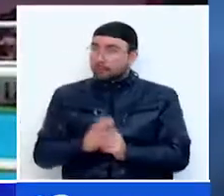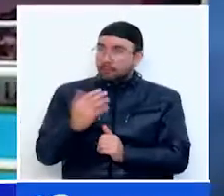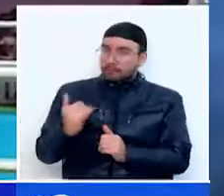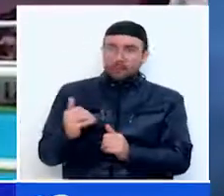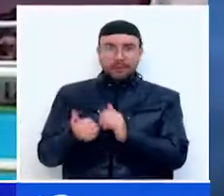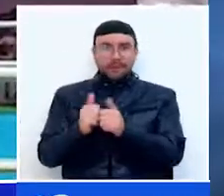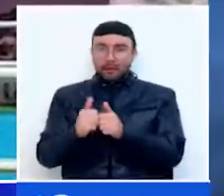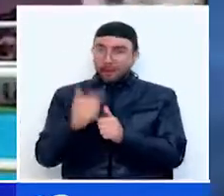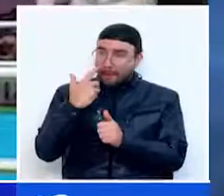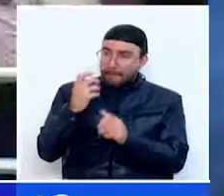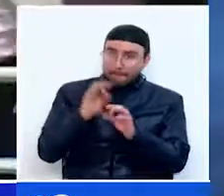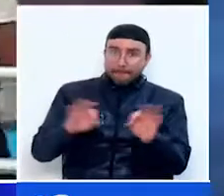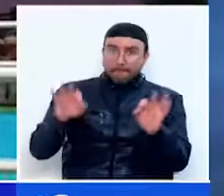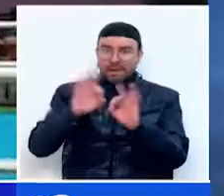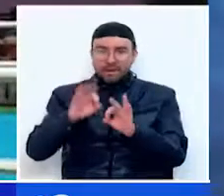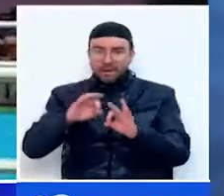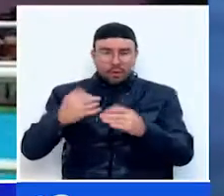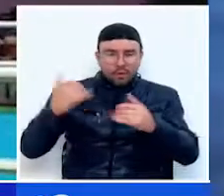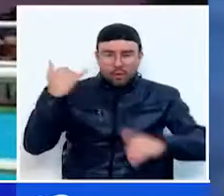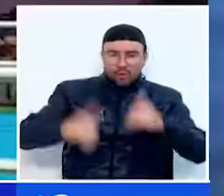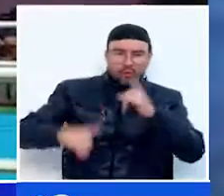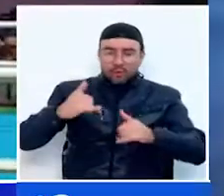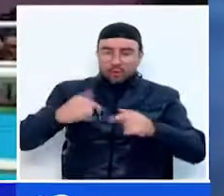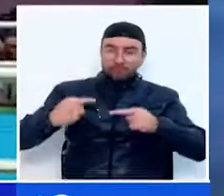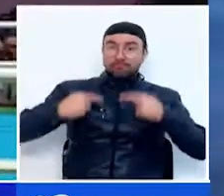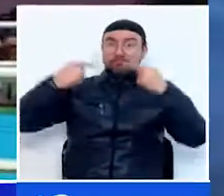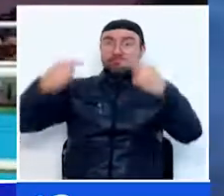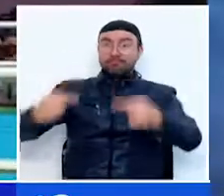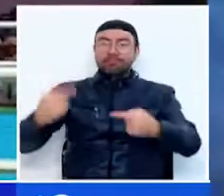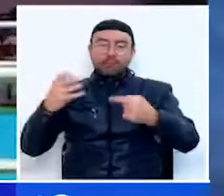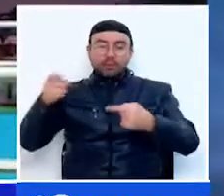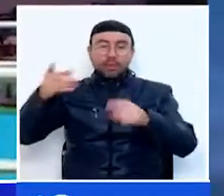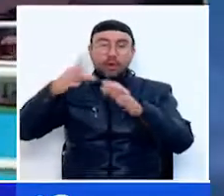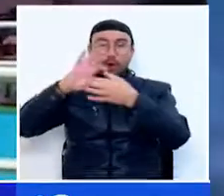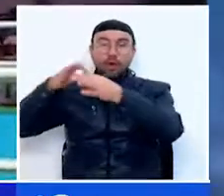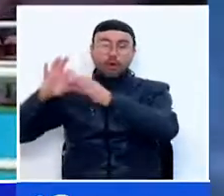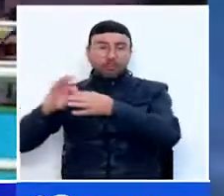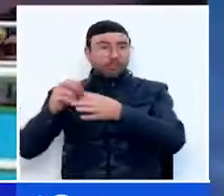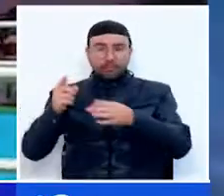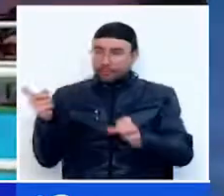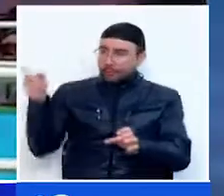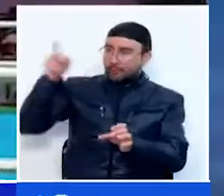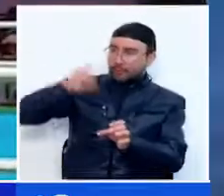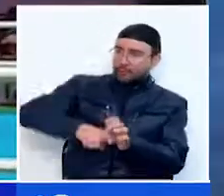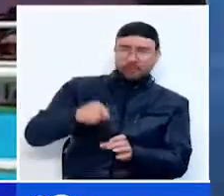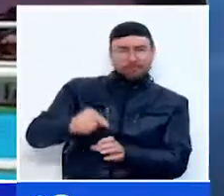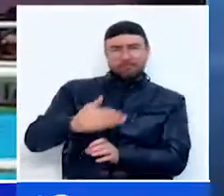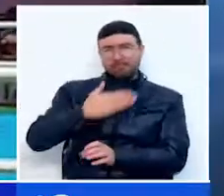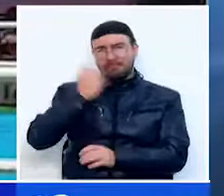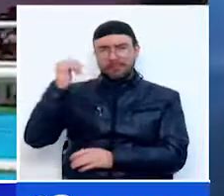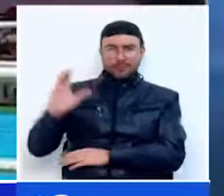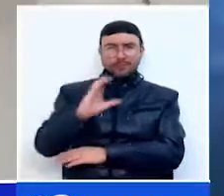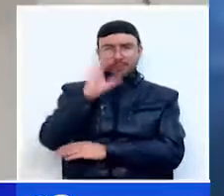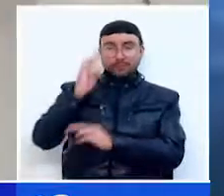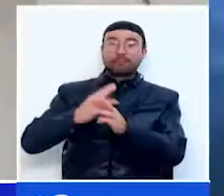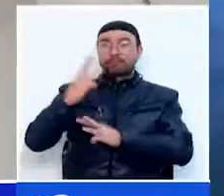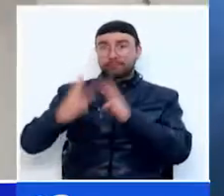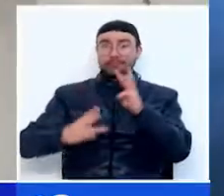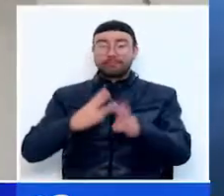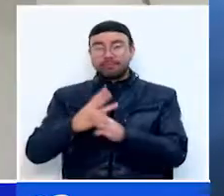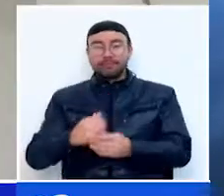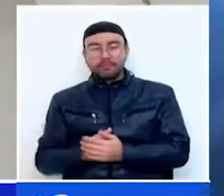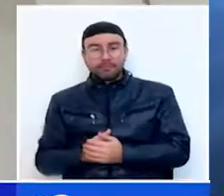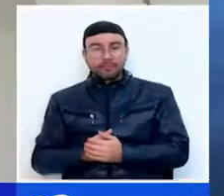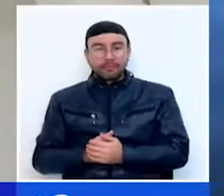tener en cuenta en los próximos Juegos Olímpicos de Tokio. Su clasificación se dio luego de ser una de las boxeadoras mejor rankeadas a nivel mundial. Pienso de